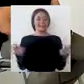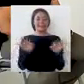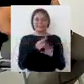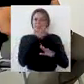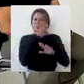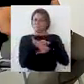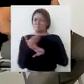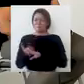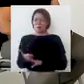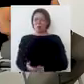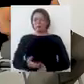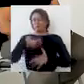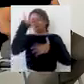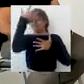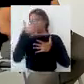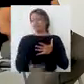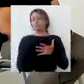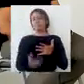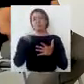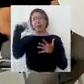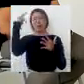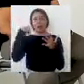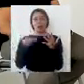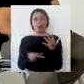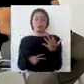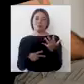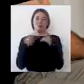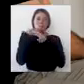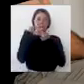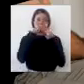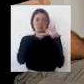propuestas de lectura, ¿cierto?, visuales,